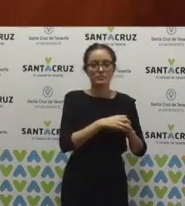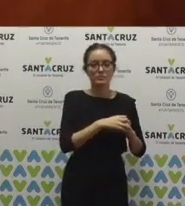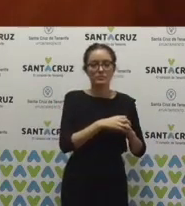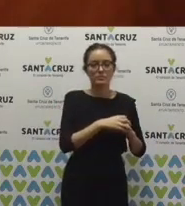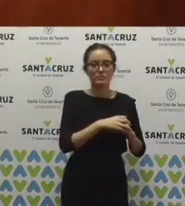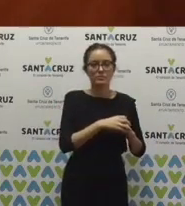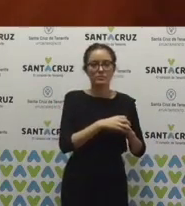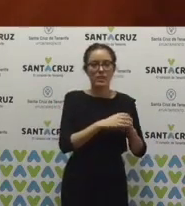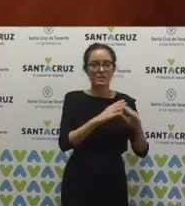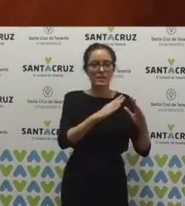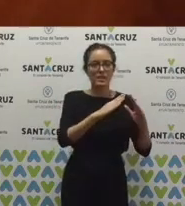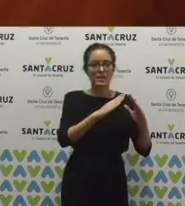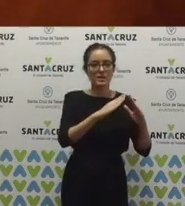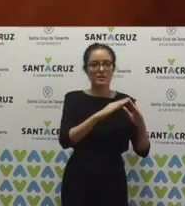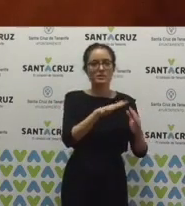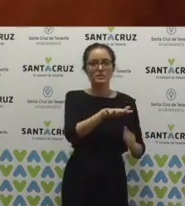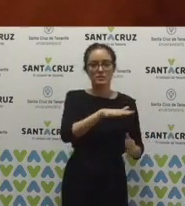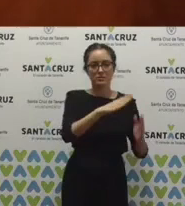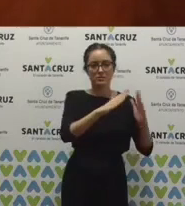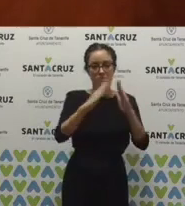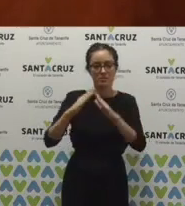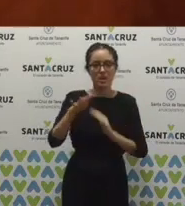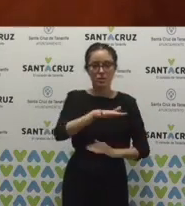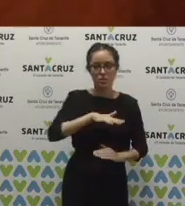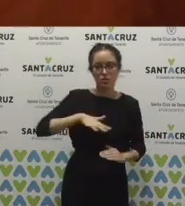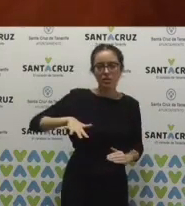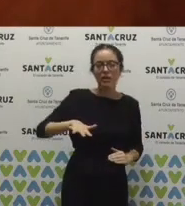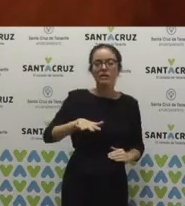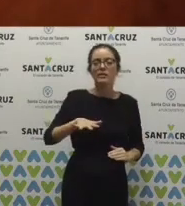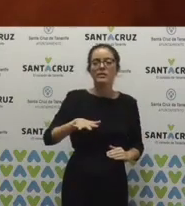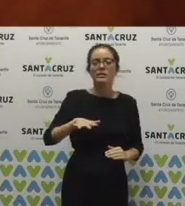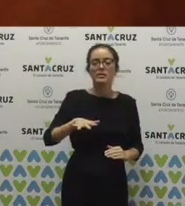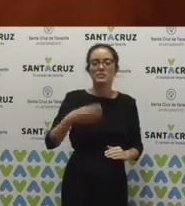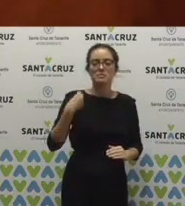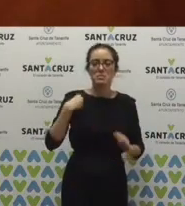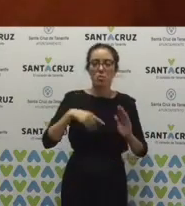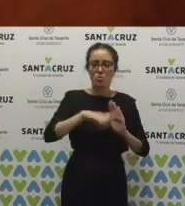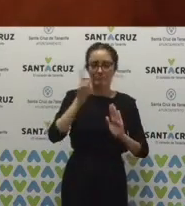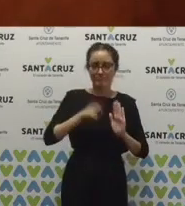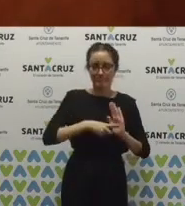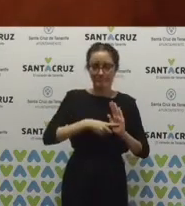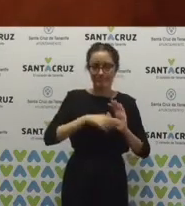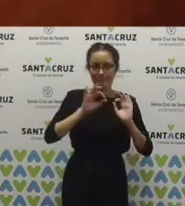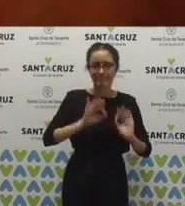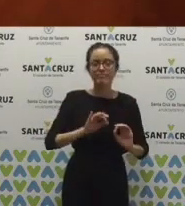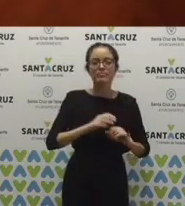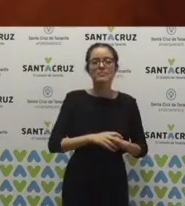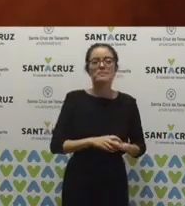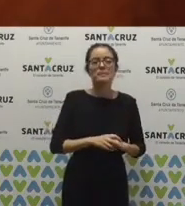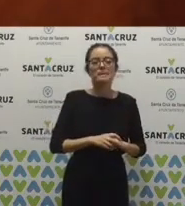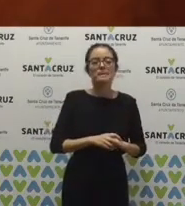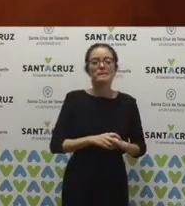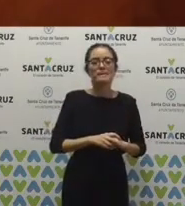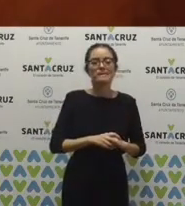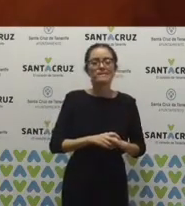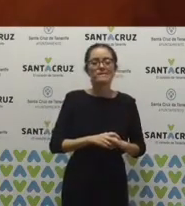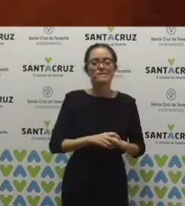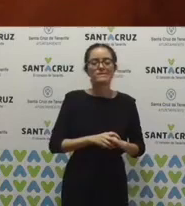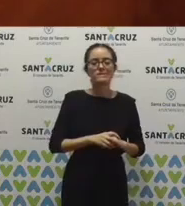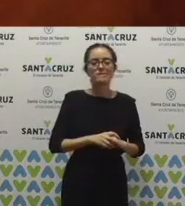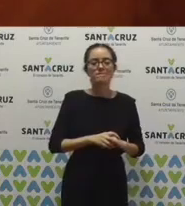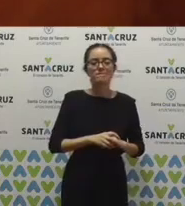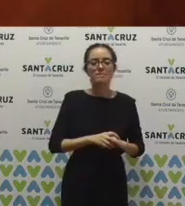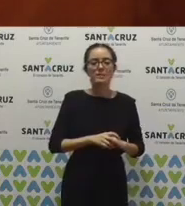de medios suficientes para el desempeño de las funciones que la ley les atribuye y se nutrirán fundamental fundamentalmente